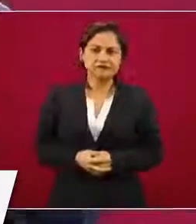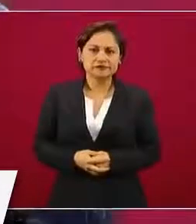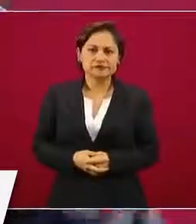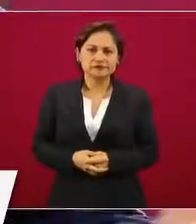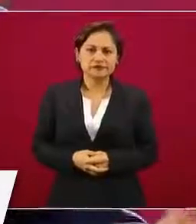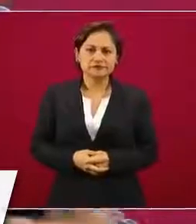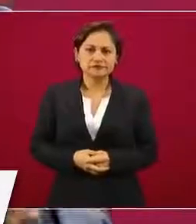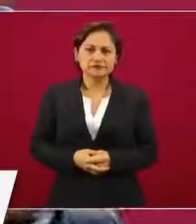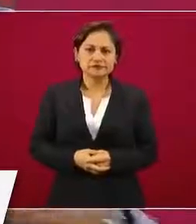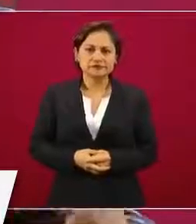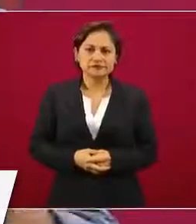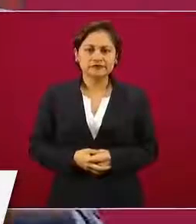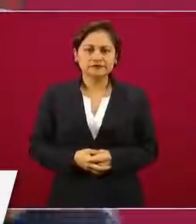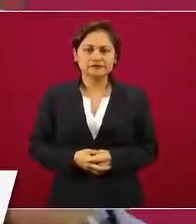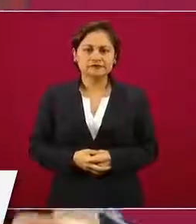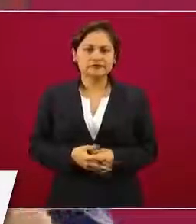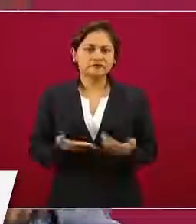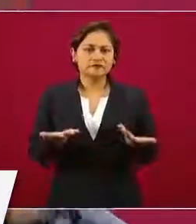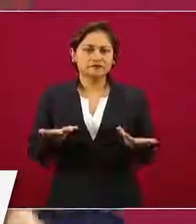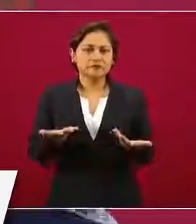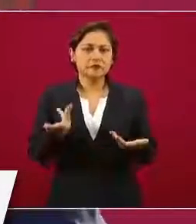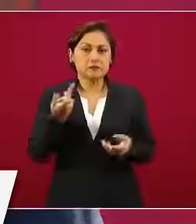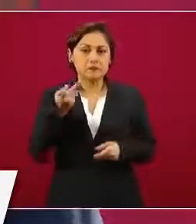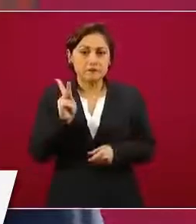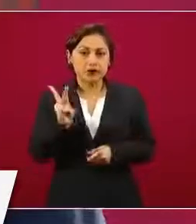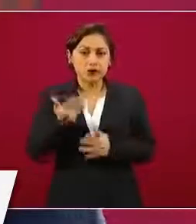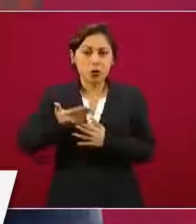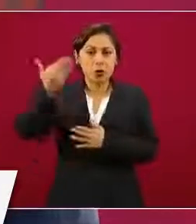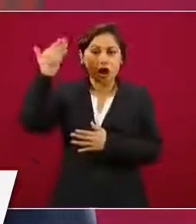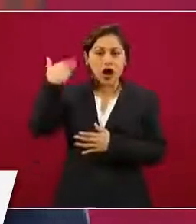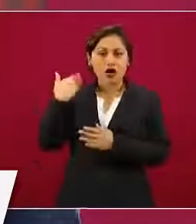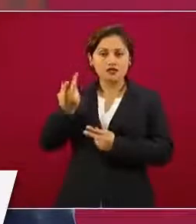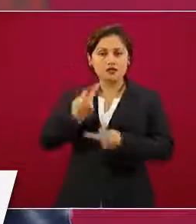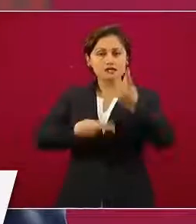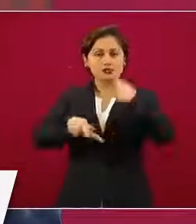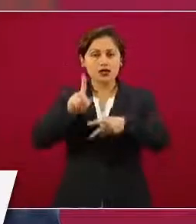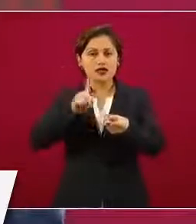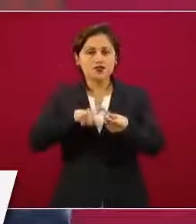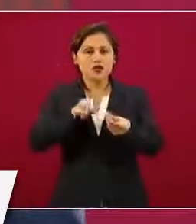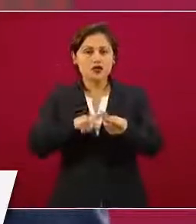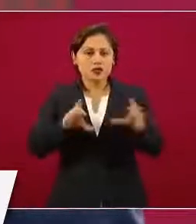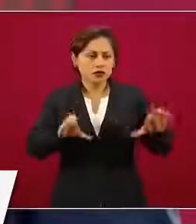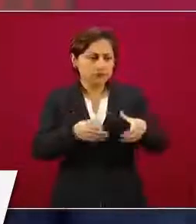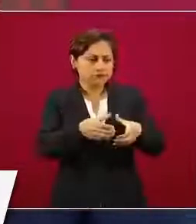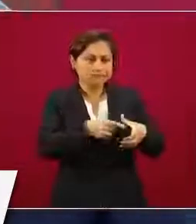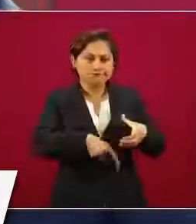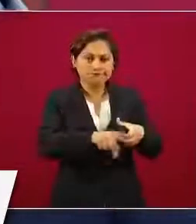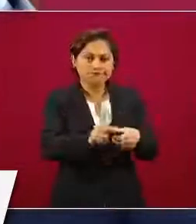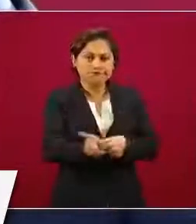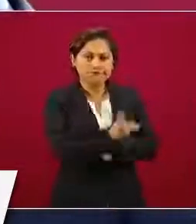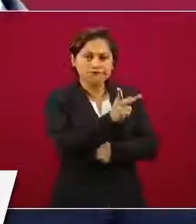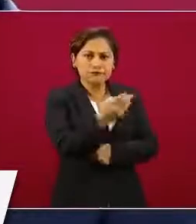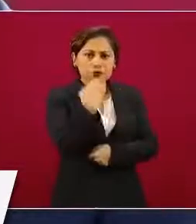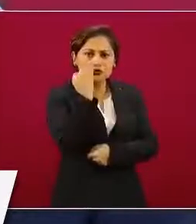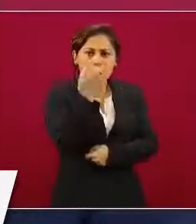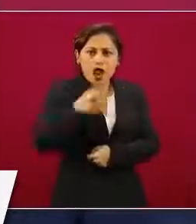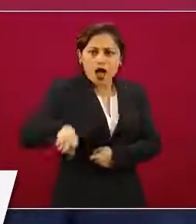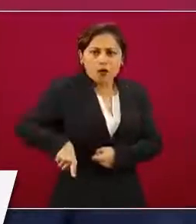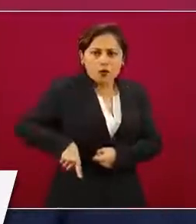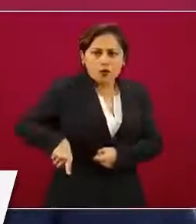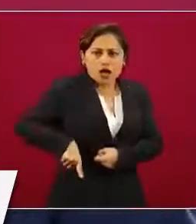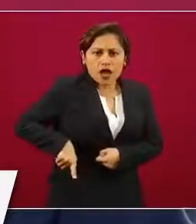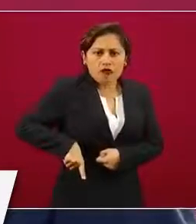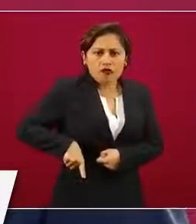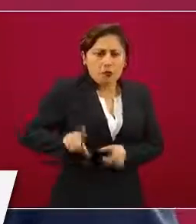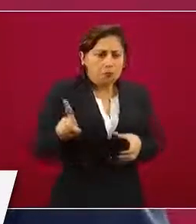que surgen del pueblo, estudiaban en las primarias públicas,